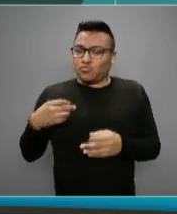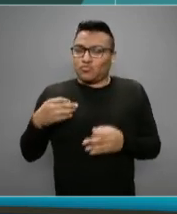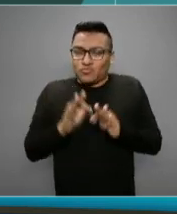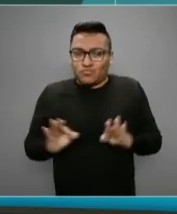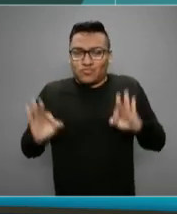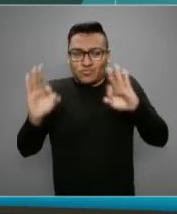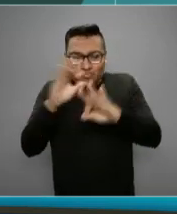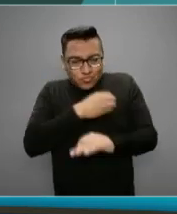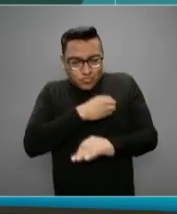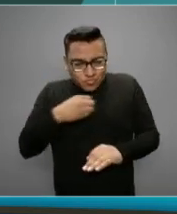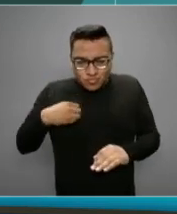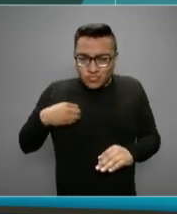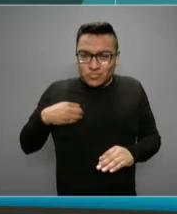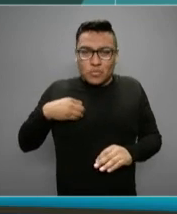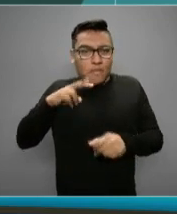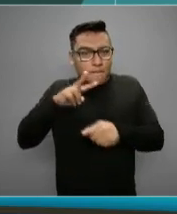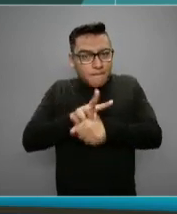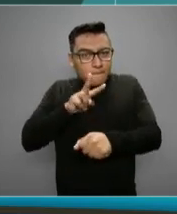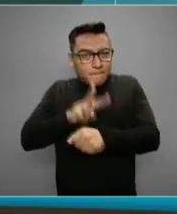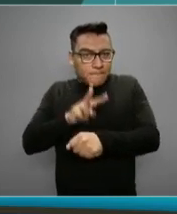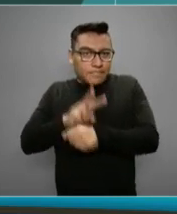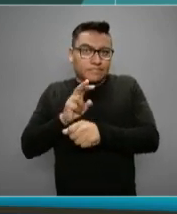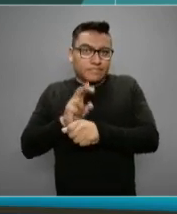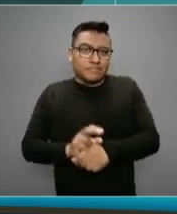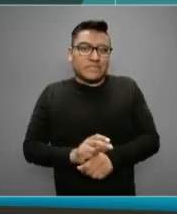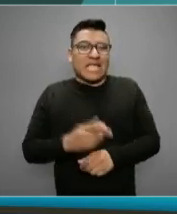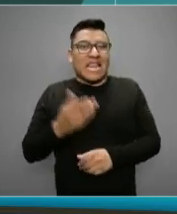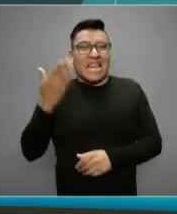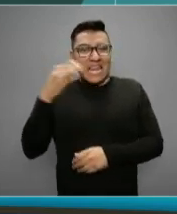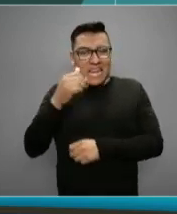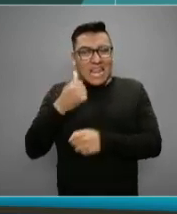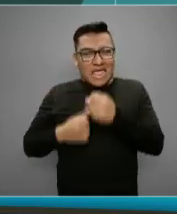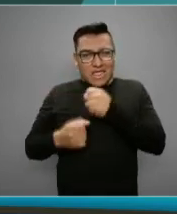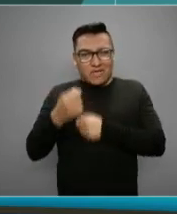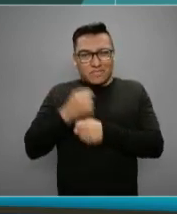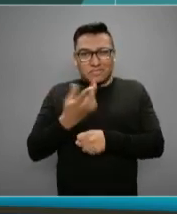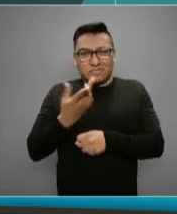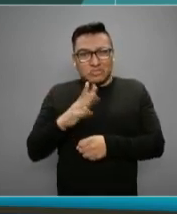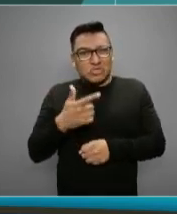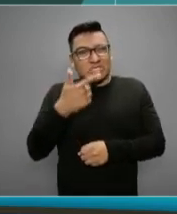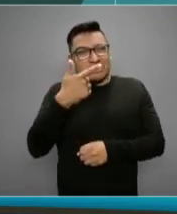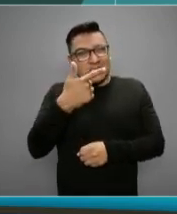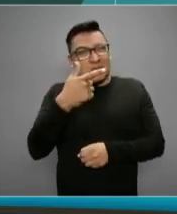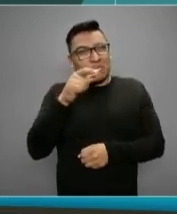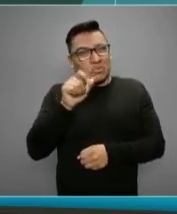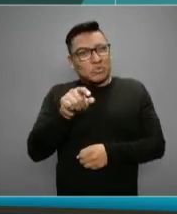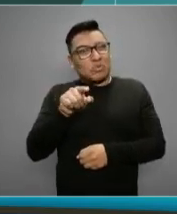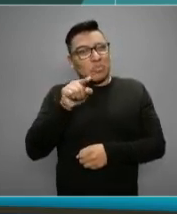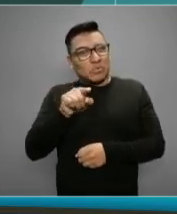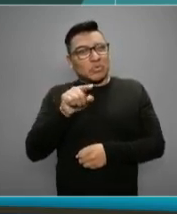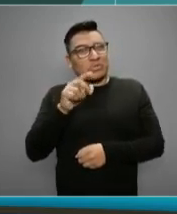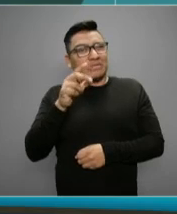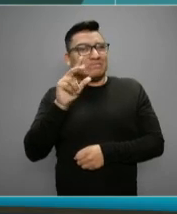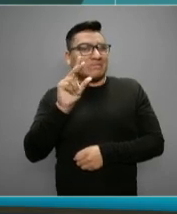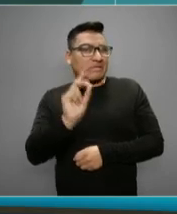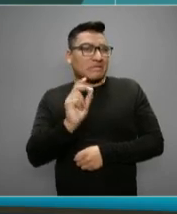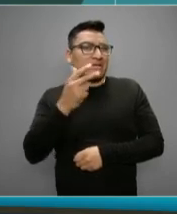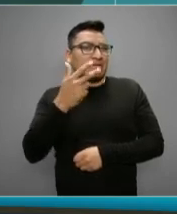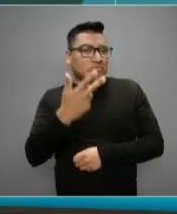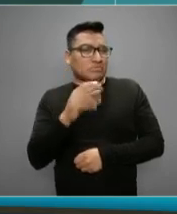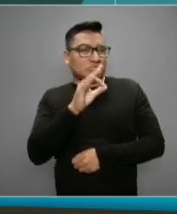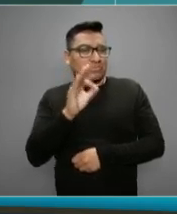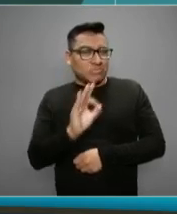cuidarlo. Gracias a esos ahorros, por ejemplo, el año pasado dimos un rendimiento de 7.38% a todos aquellos que